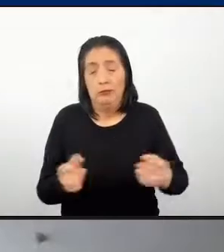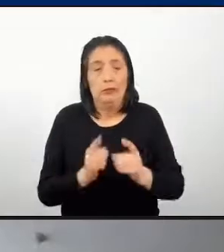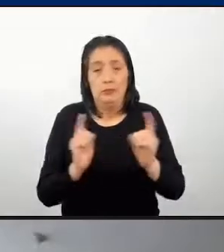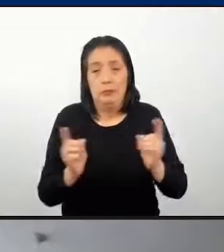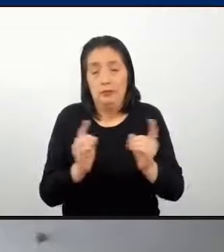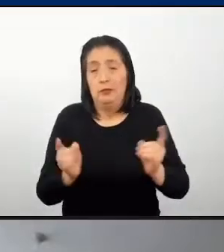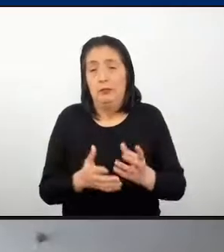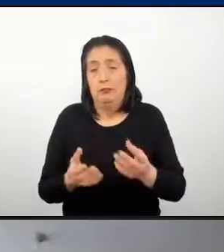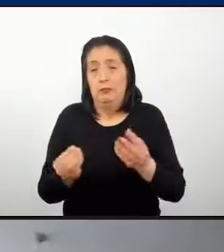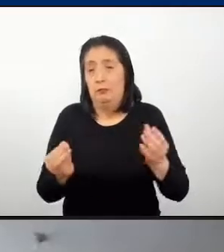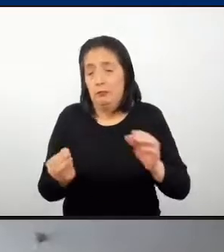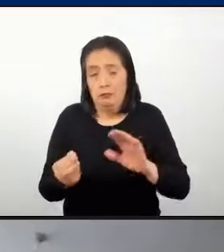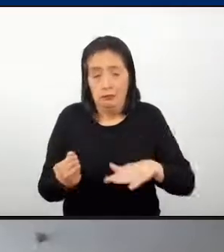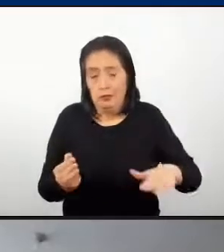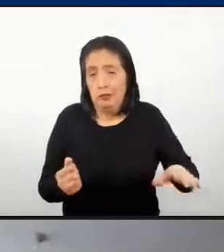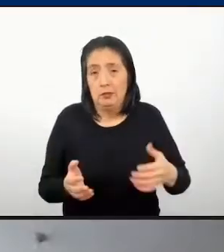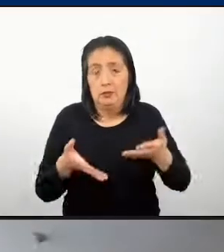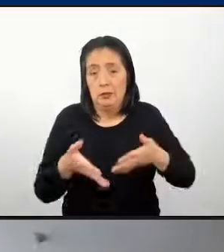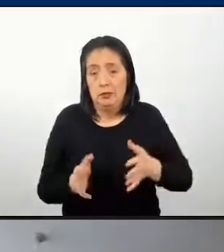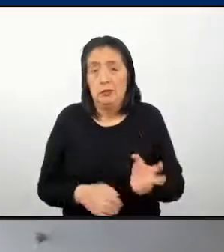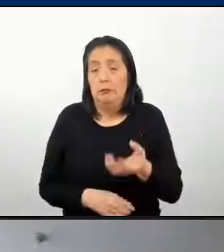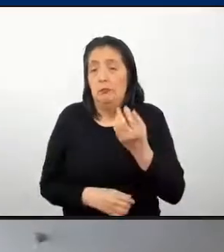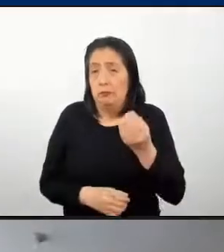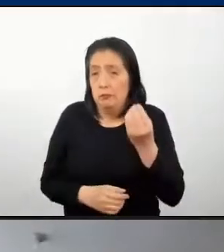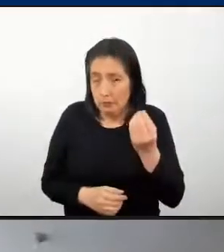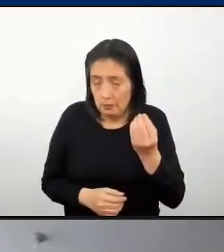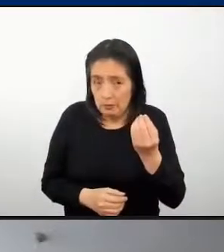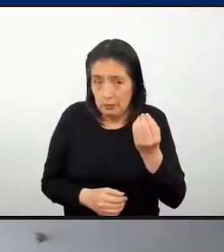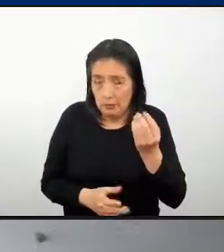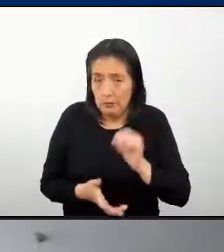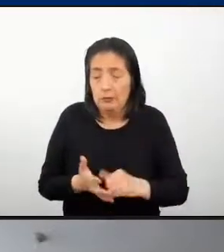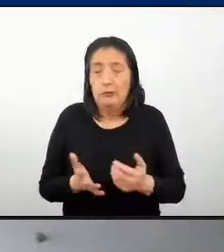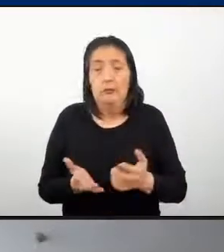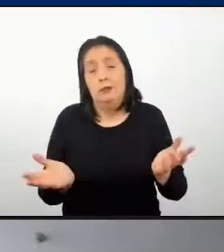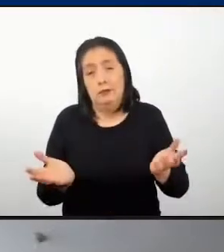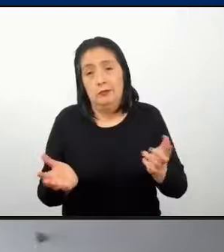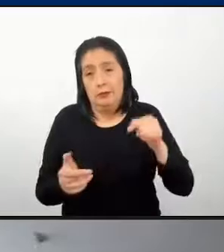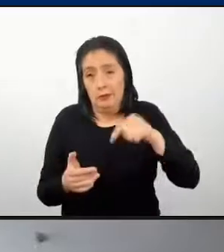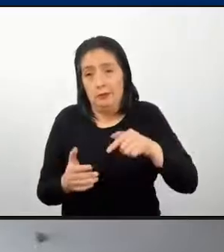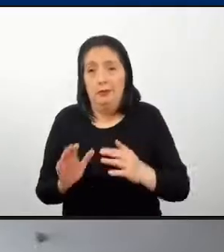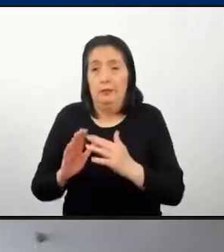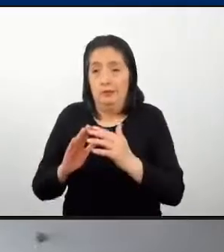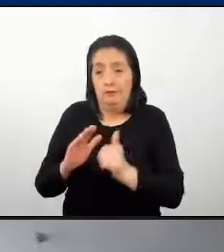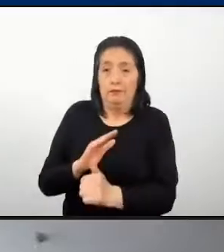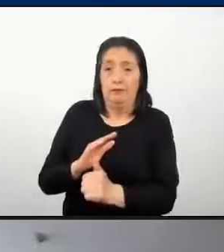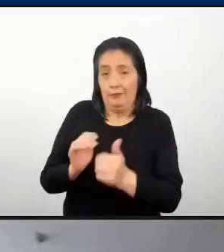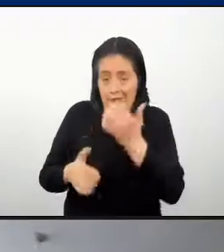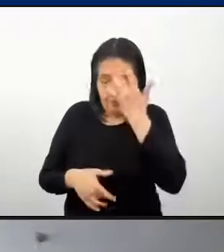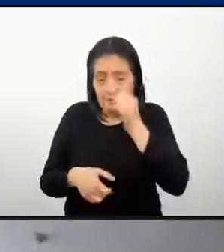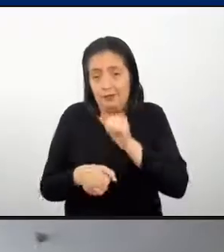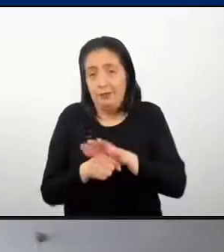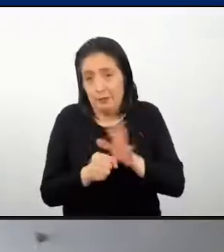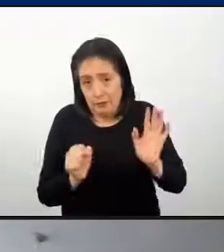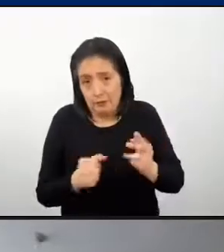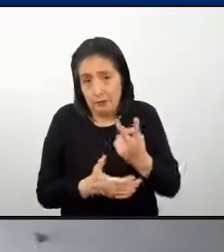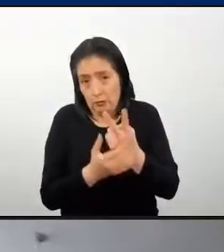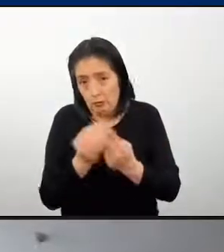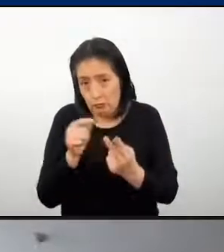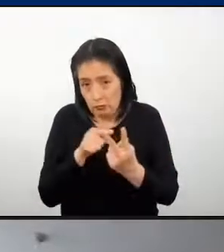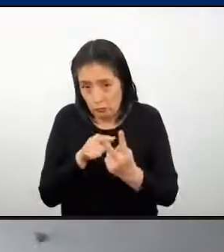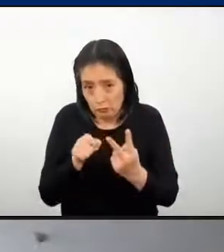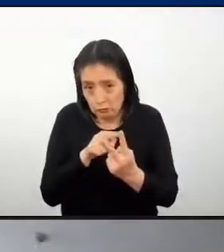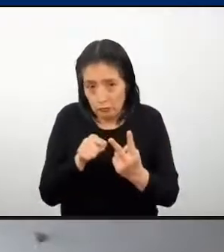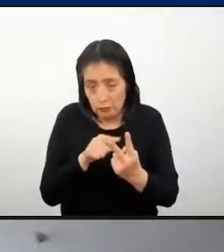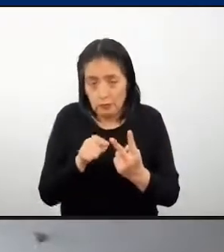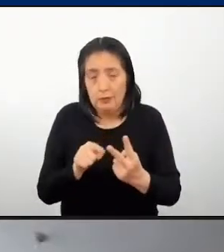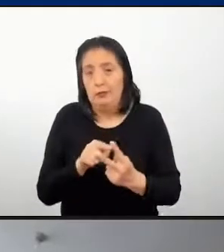de niños naciendo, porque ha sido de alguna manera el producto de esta pandemia, ¿no es cierto? Las dos cosas, las